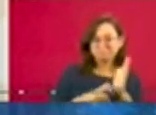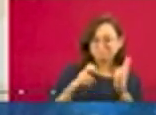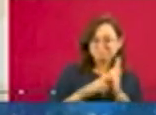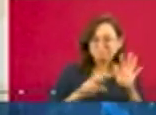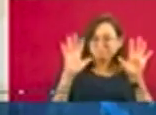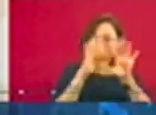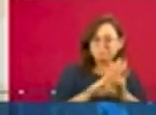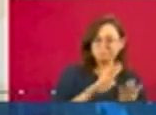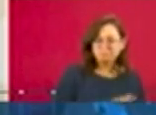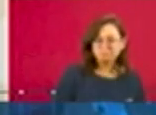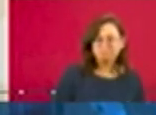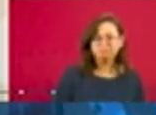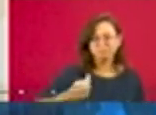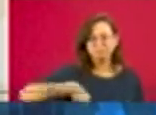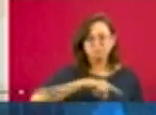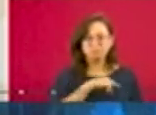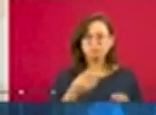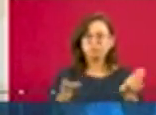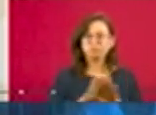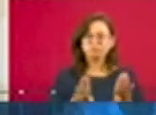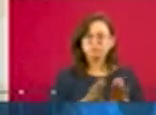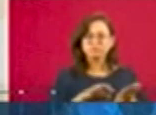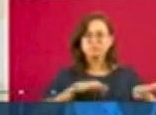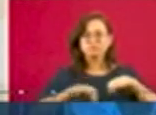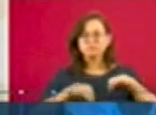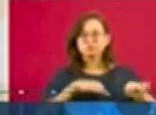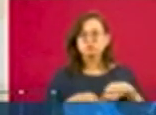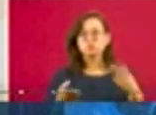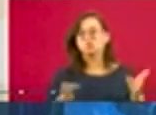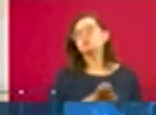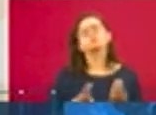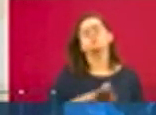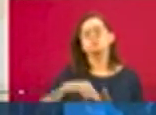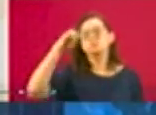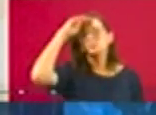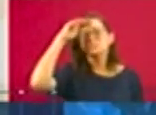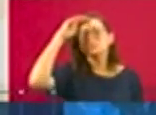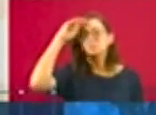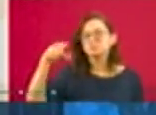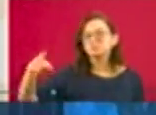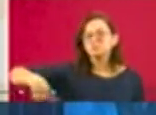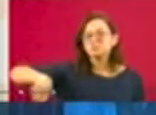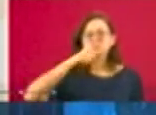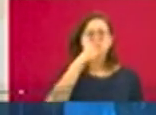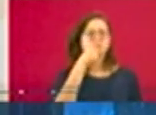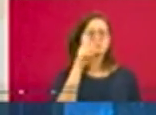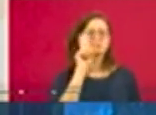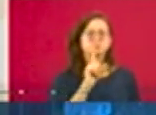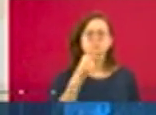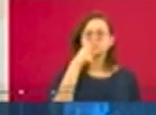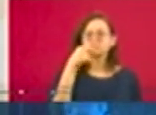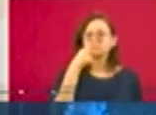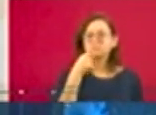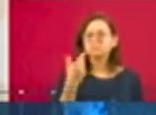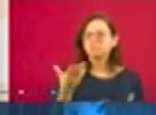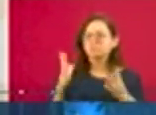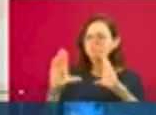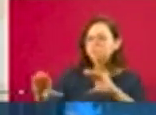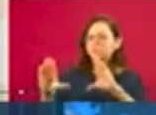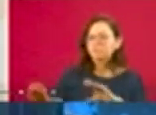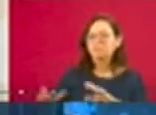3 semanas de anticipación a las televisoras para su distribución. ¿Cómo pudiste